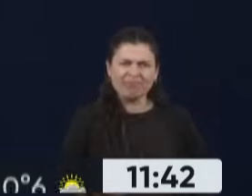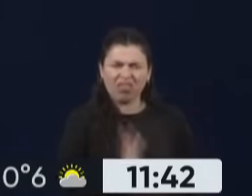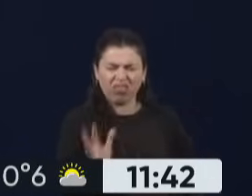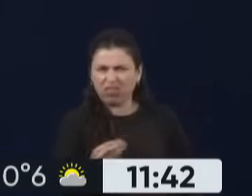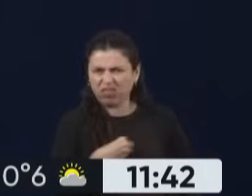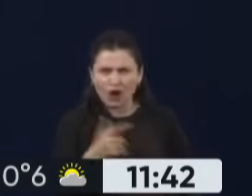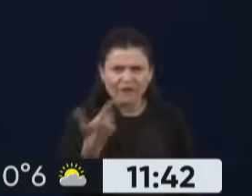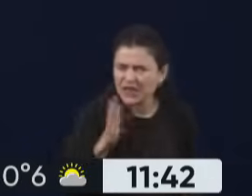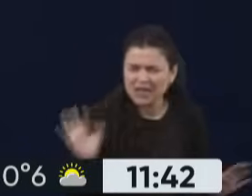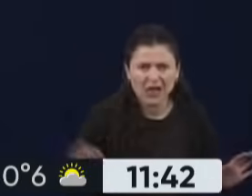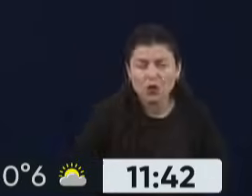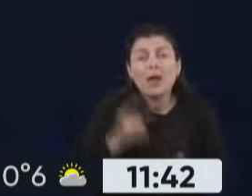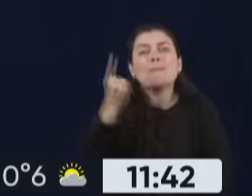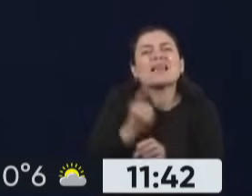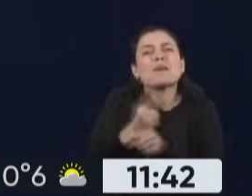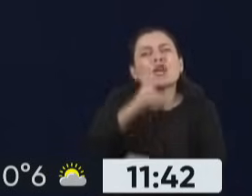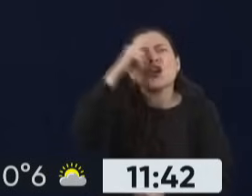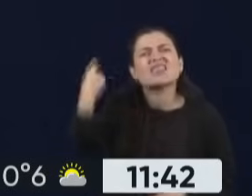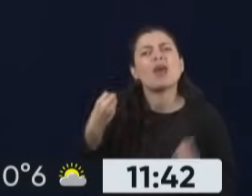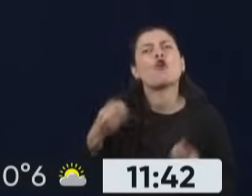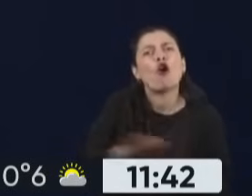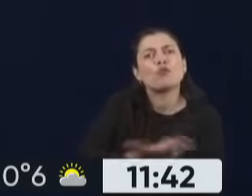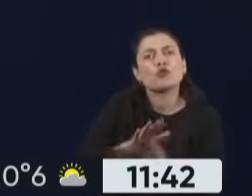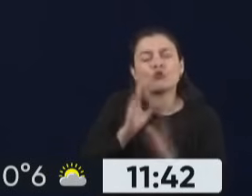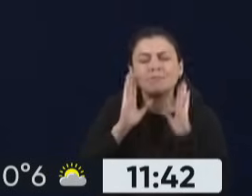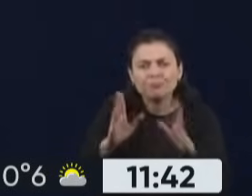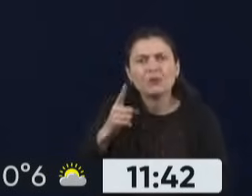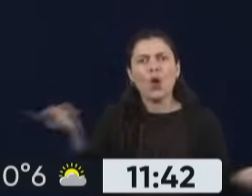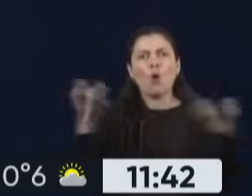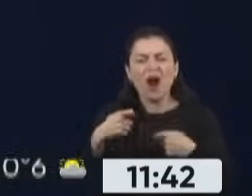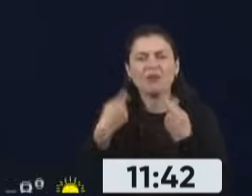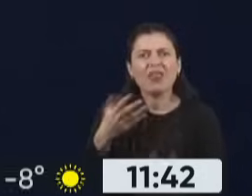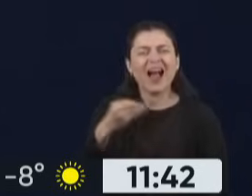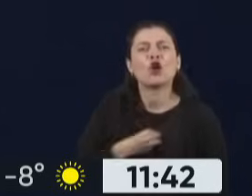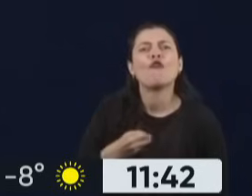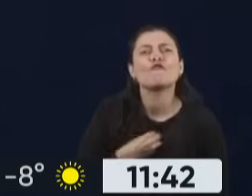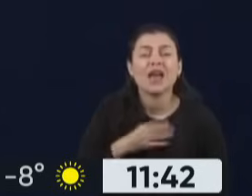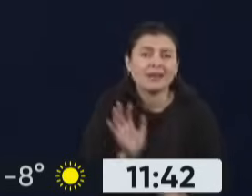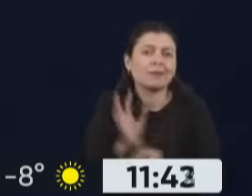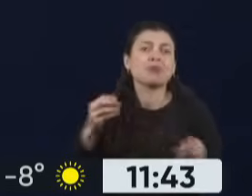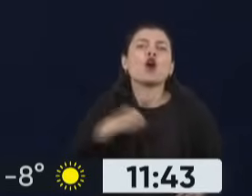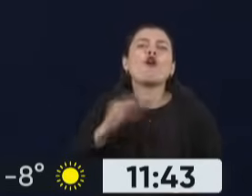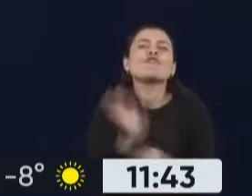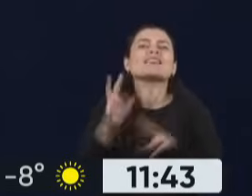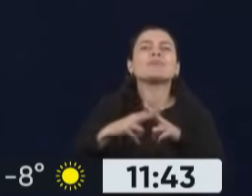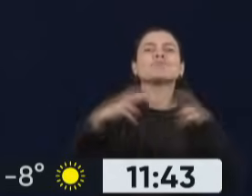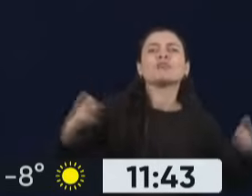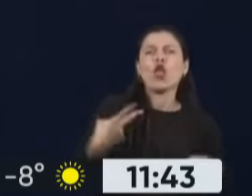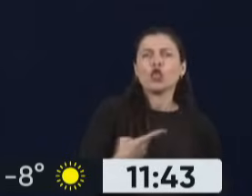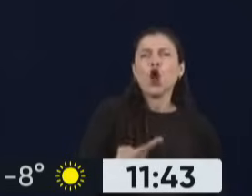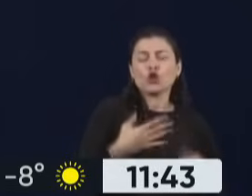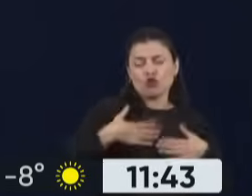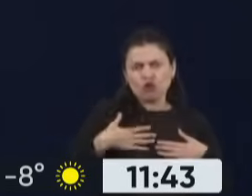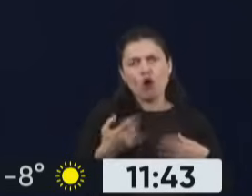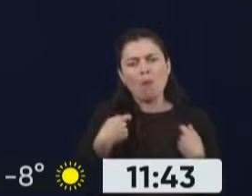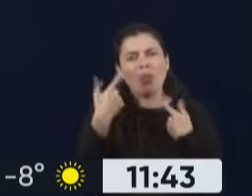tiene que volver a confiar en la gente. La confianza es una autopista que va en ambas direcciones. Para